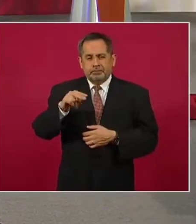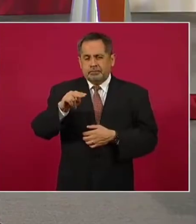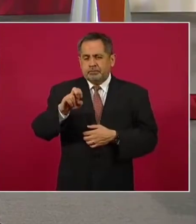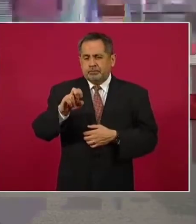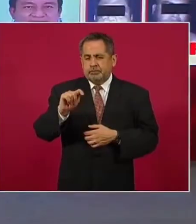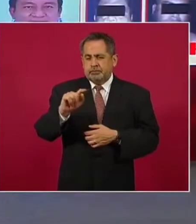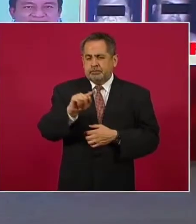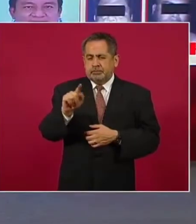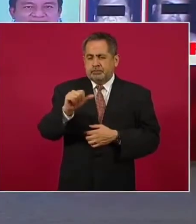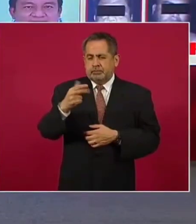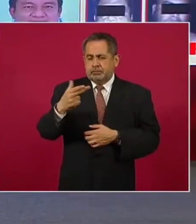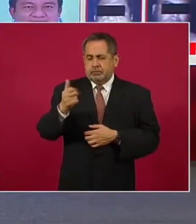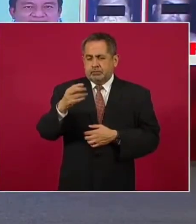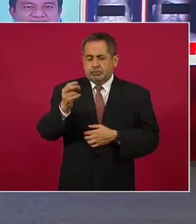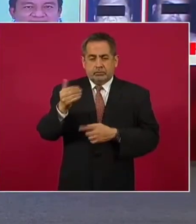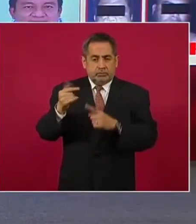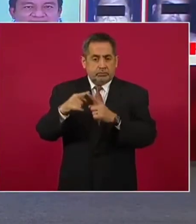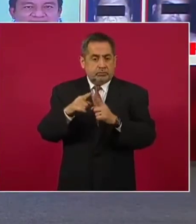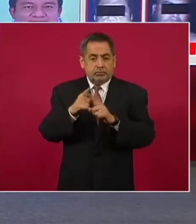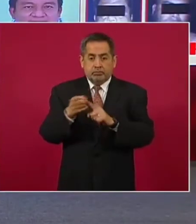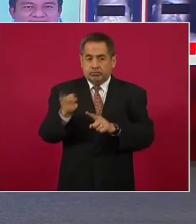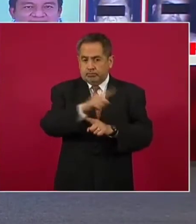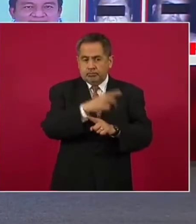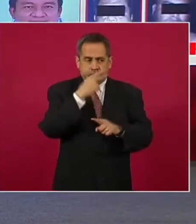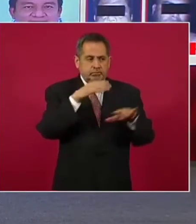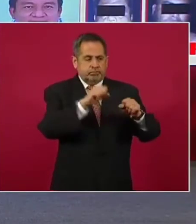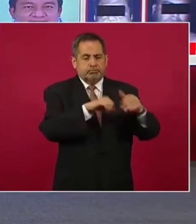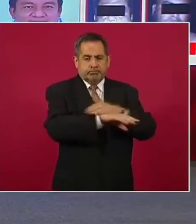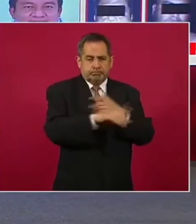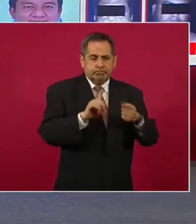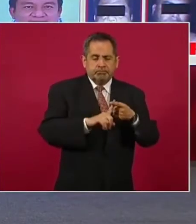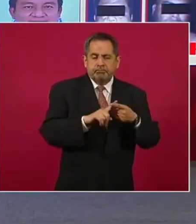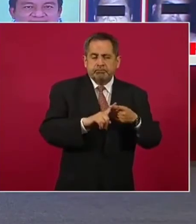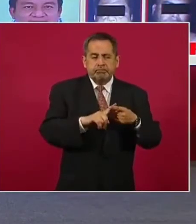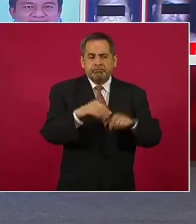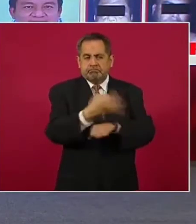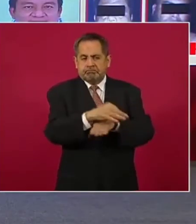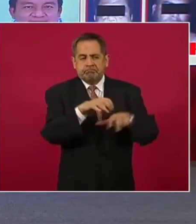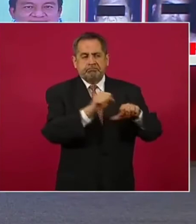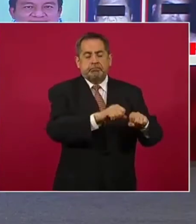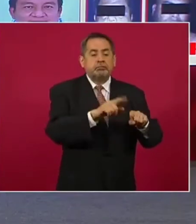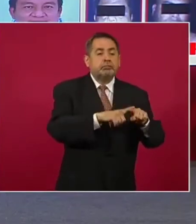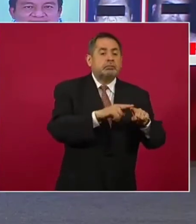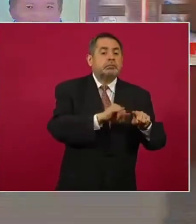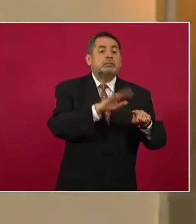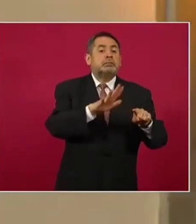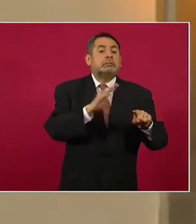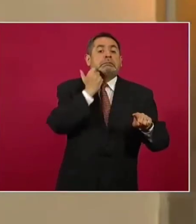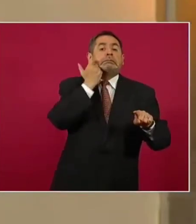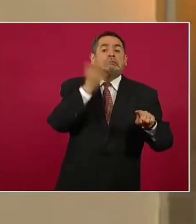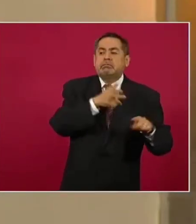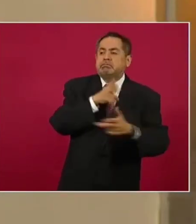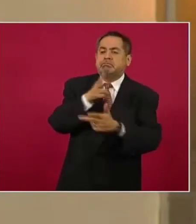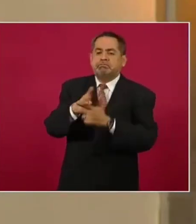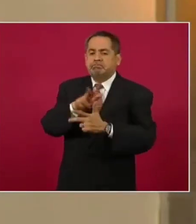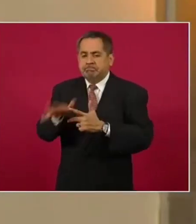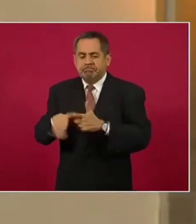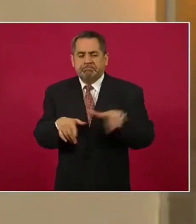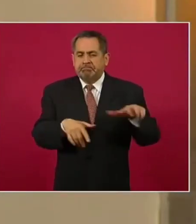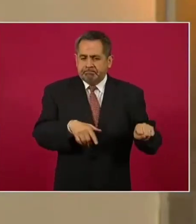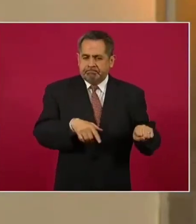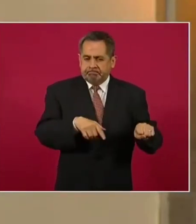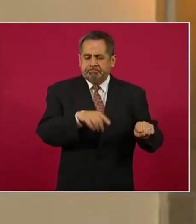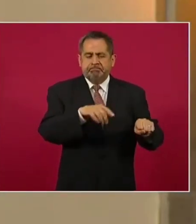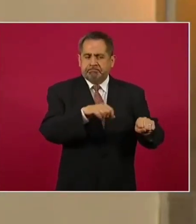está vinculado a proceso penal por tentativa de homicidio quien intentó asesinarlo en el